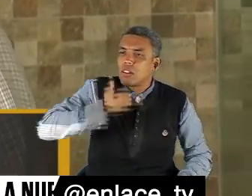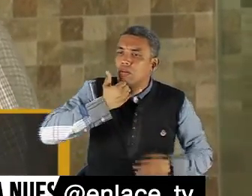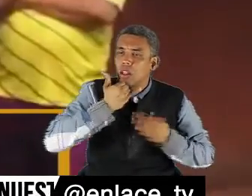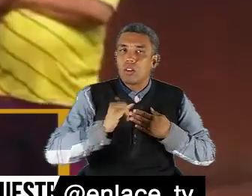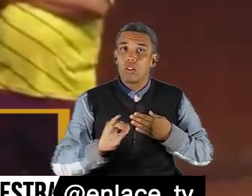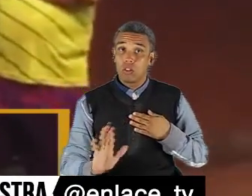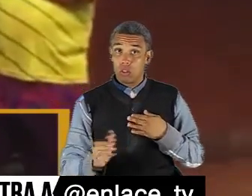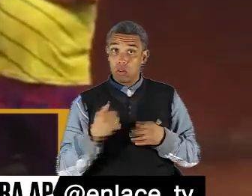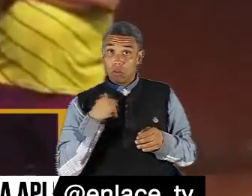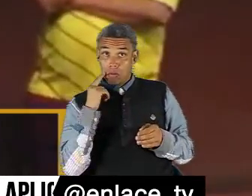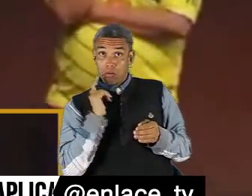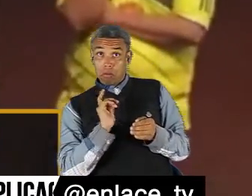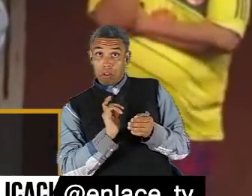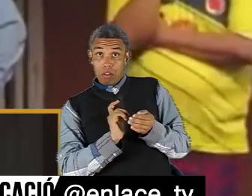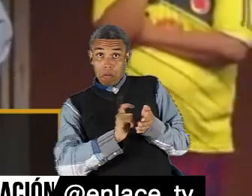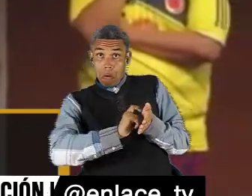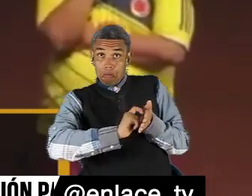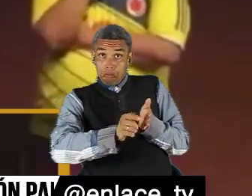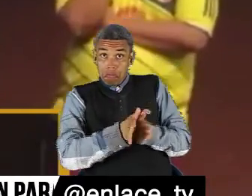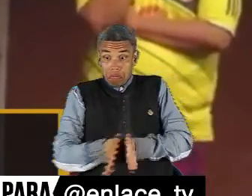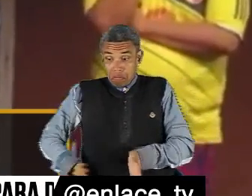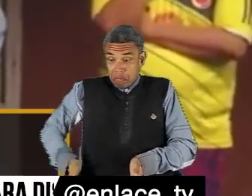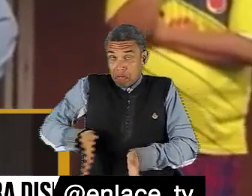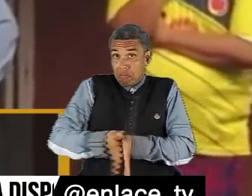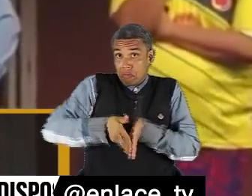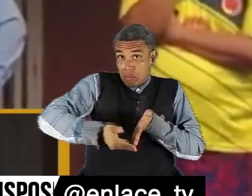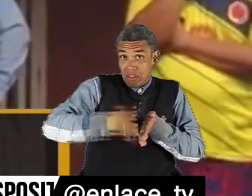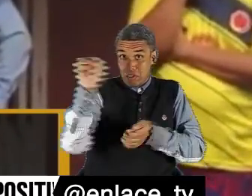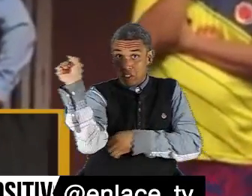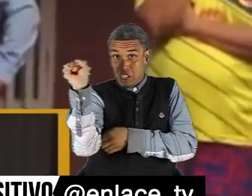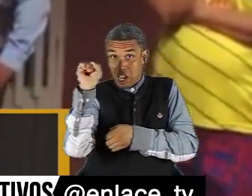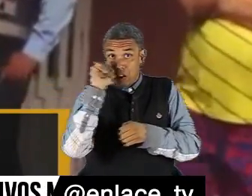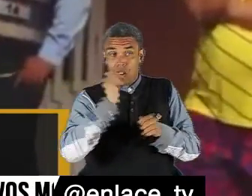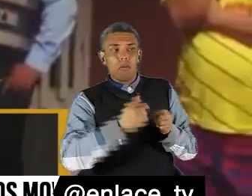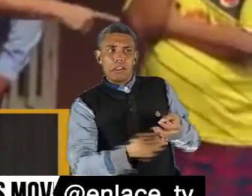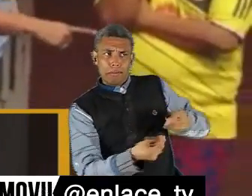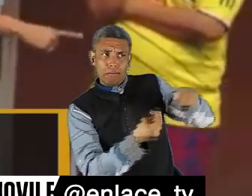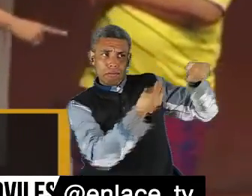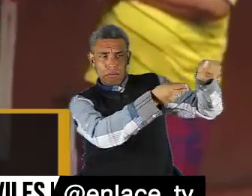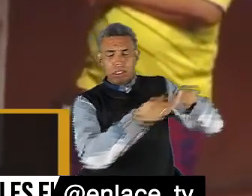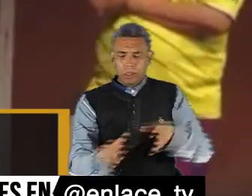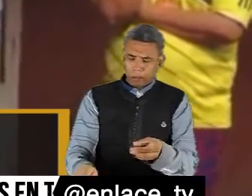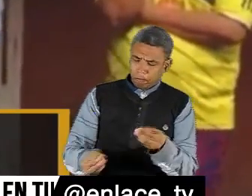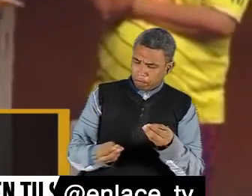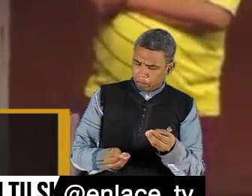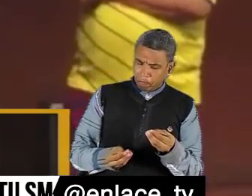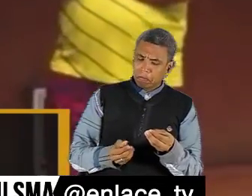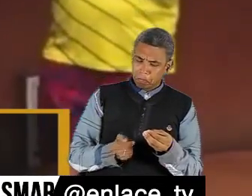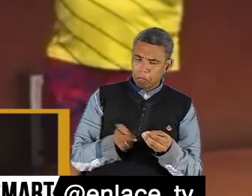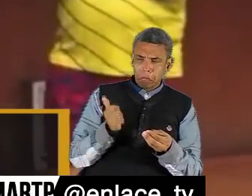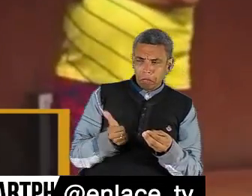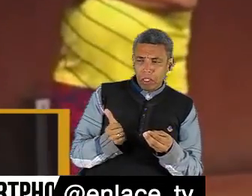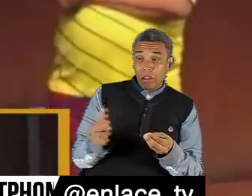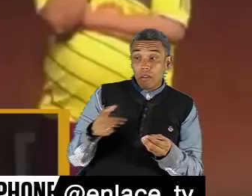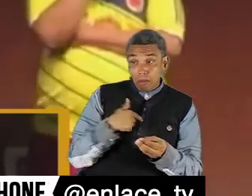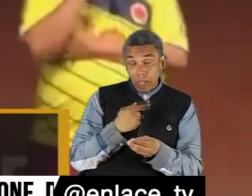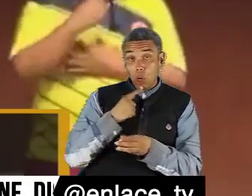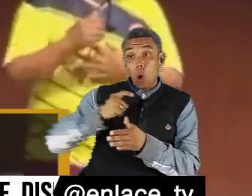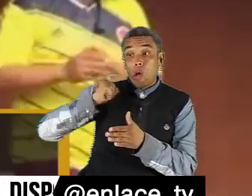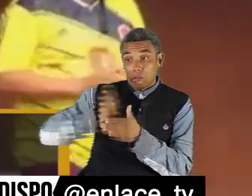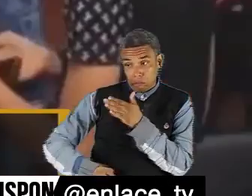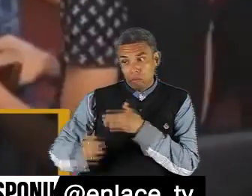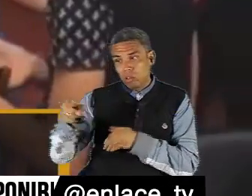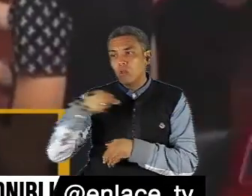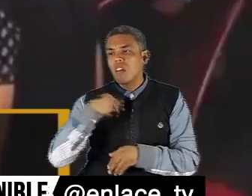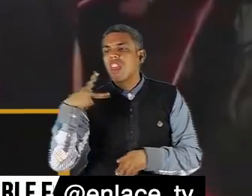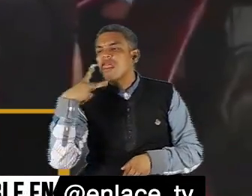los di, y él lo que dio fue que todo estaba en regla, pero me lo iba a hacer por sapo. Fue donde ya nos cogimos rabia y nos agredimos